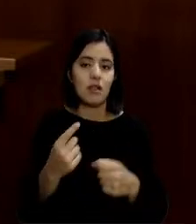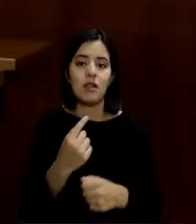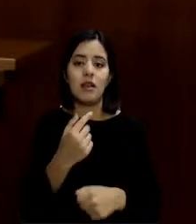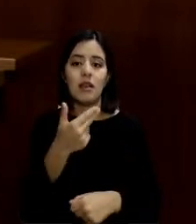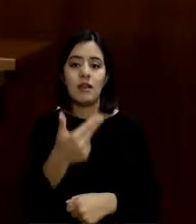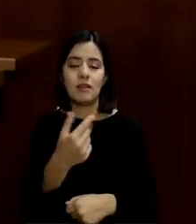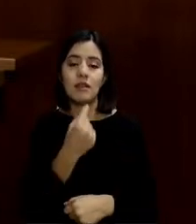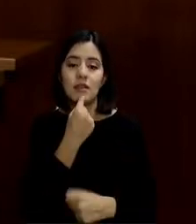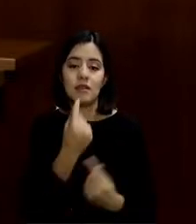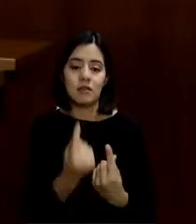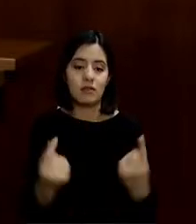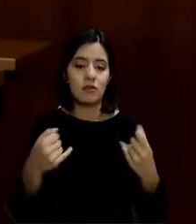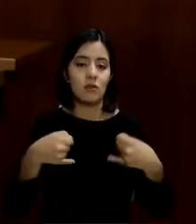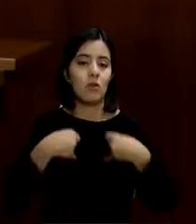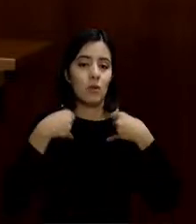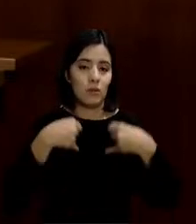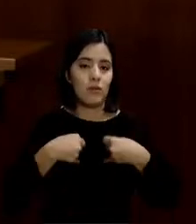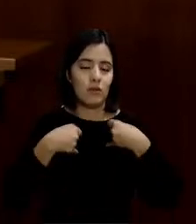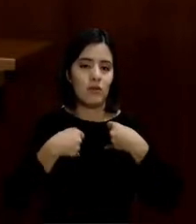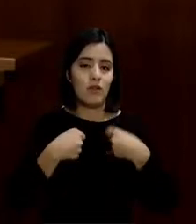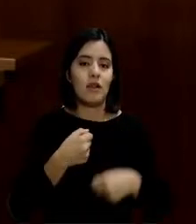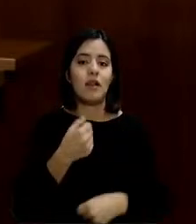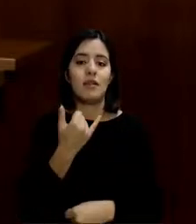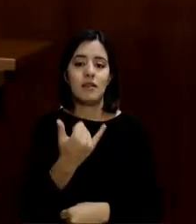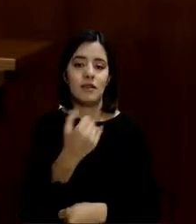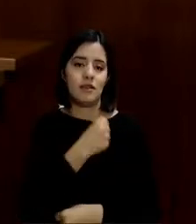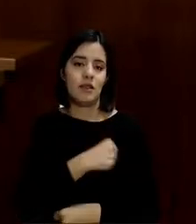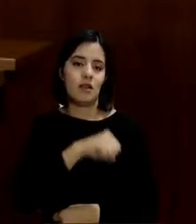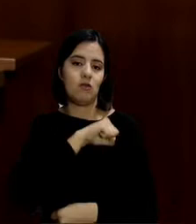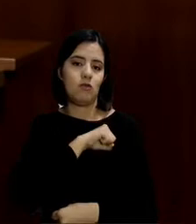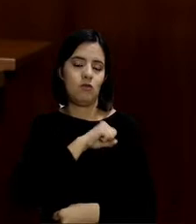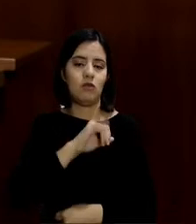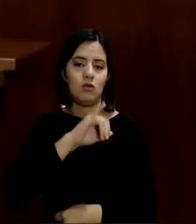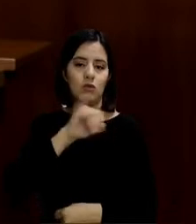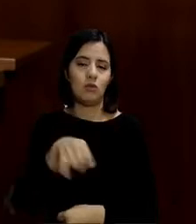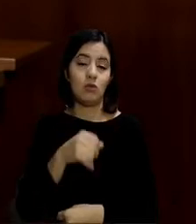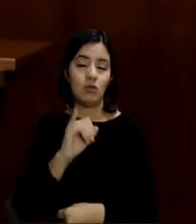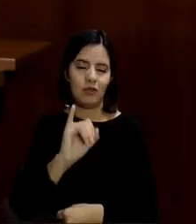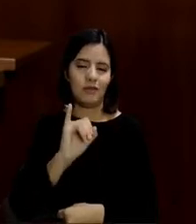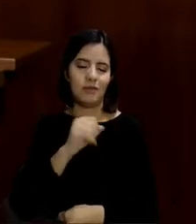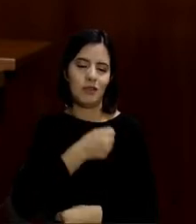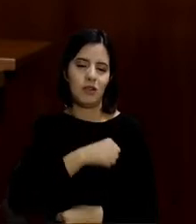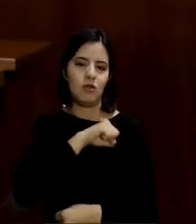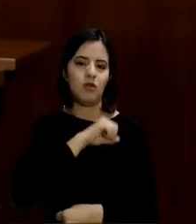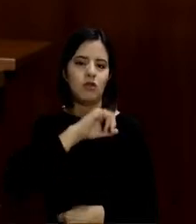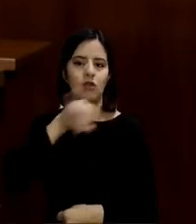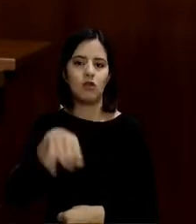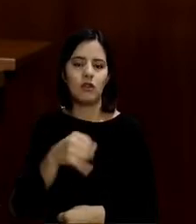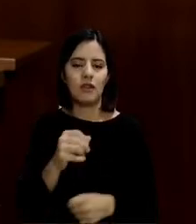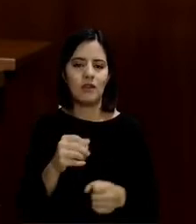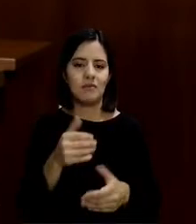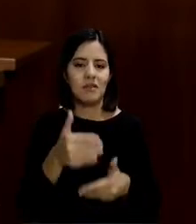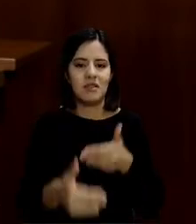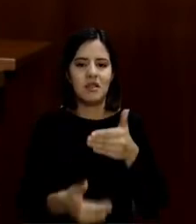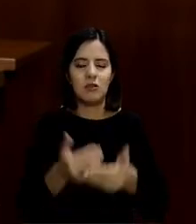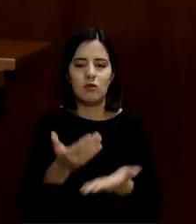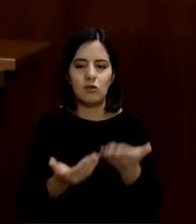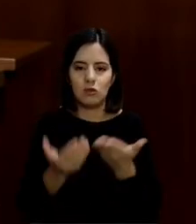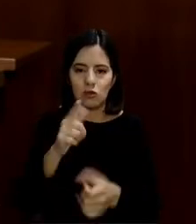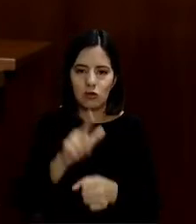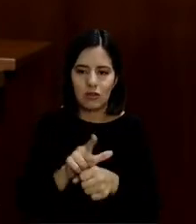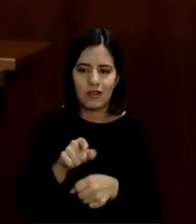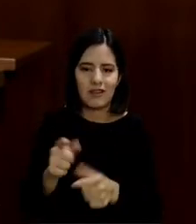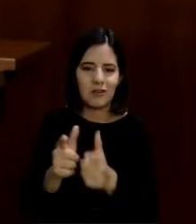juventud, I, de salud, J, de desarrollo social y atención a grupos vulnerables,